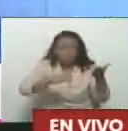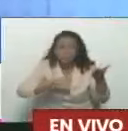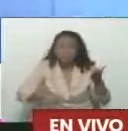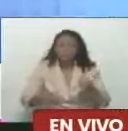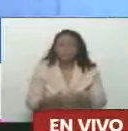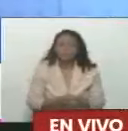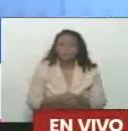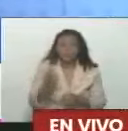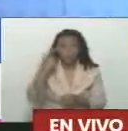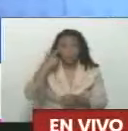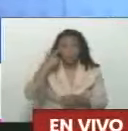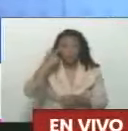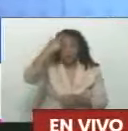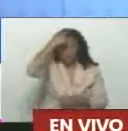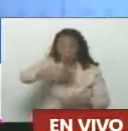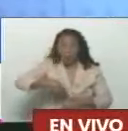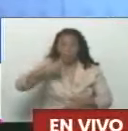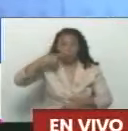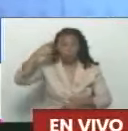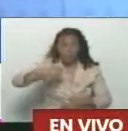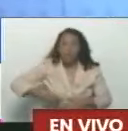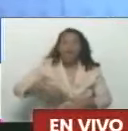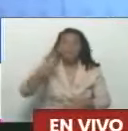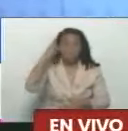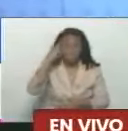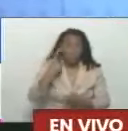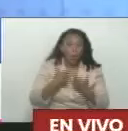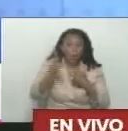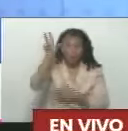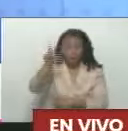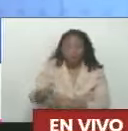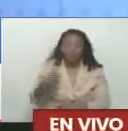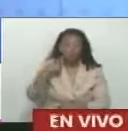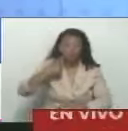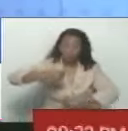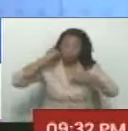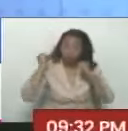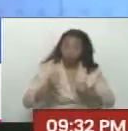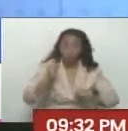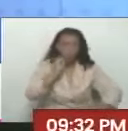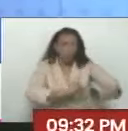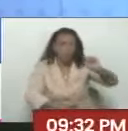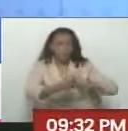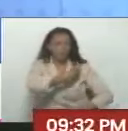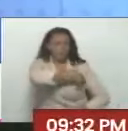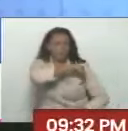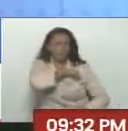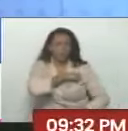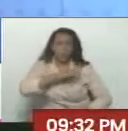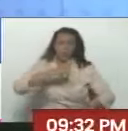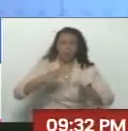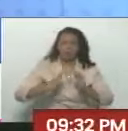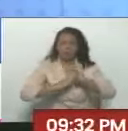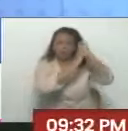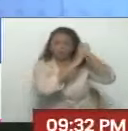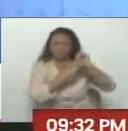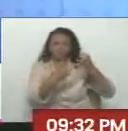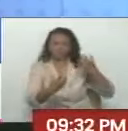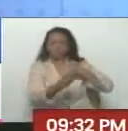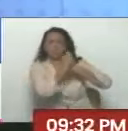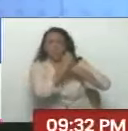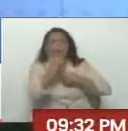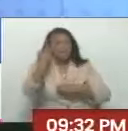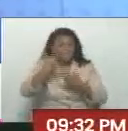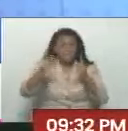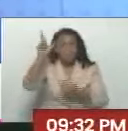al que tenía su rejo, porque Bolívar tenía su mandador contra los colonialistas, contra los imperialistas,